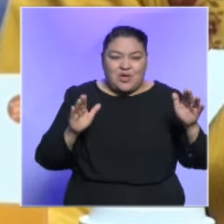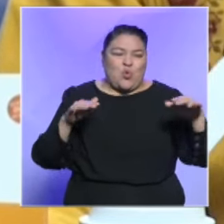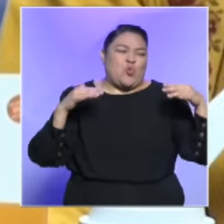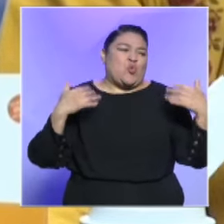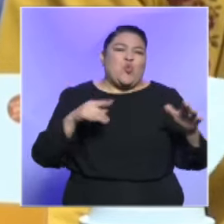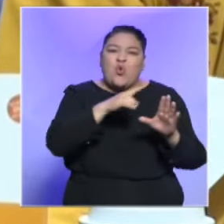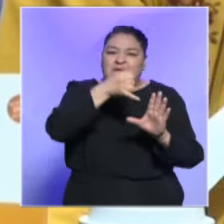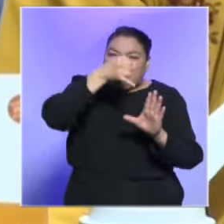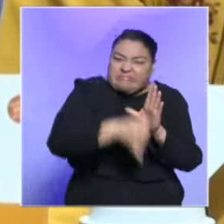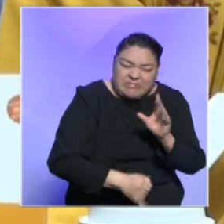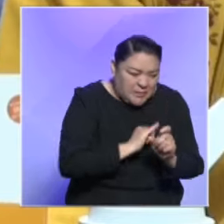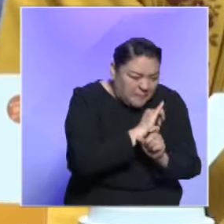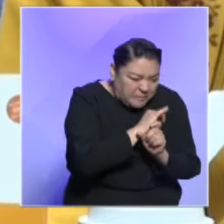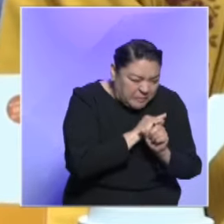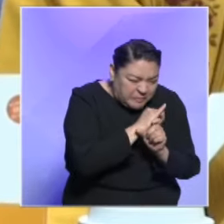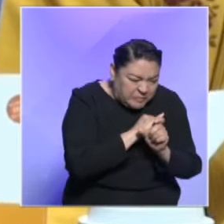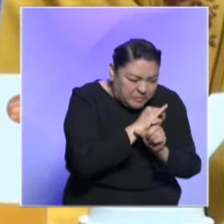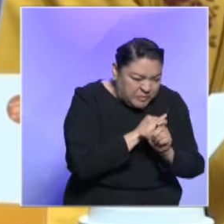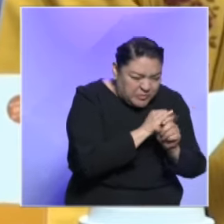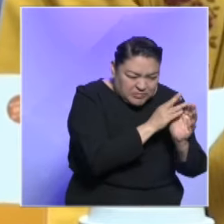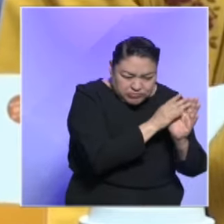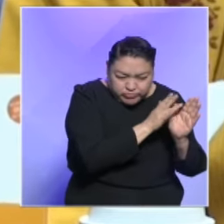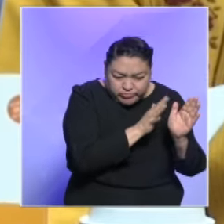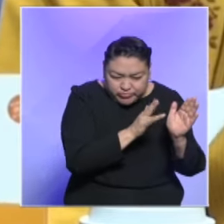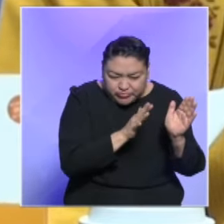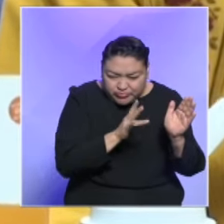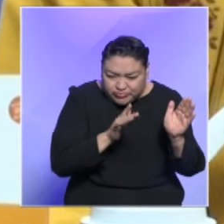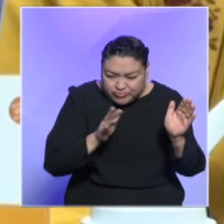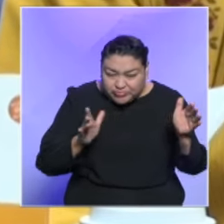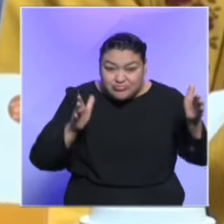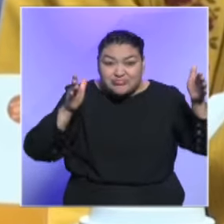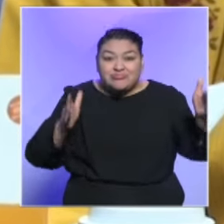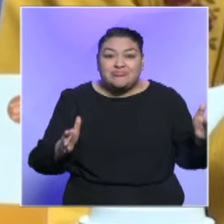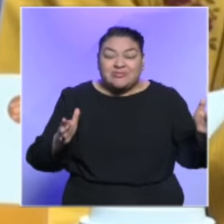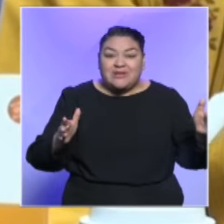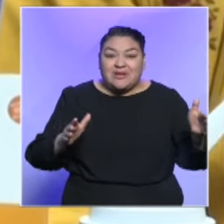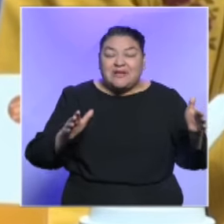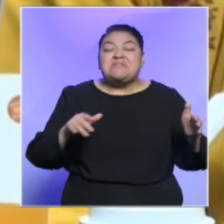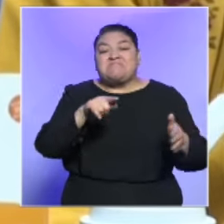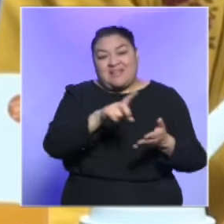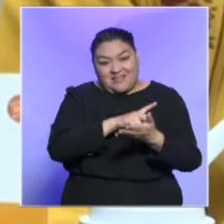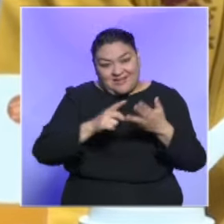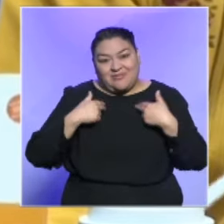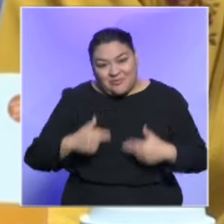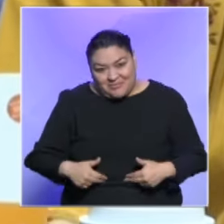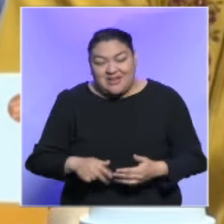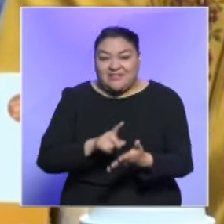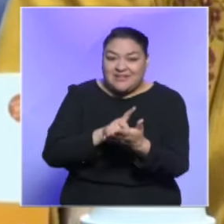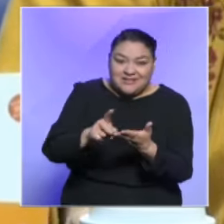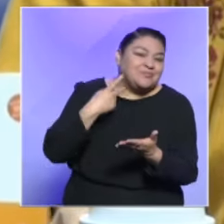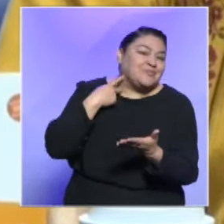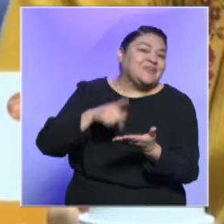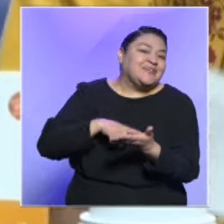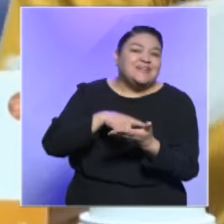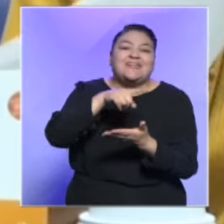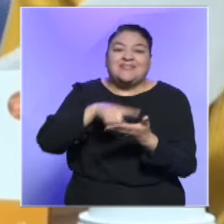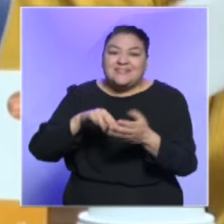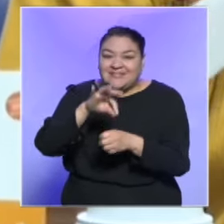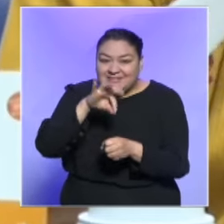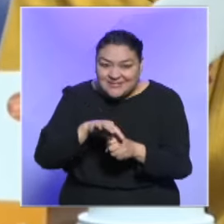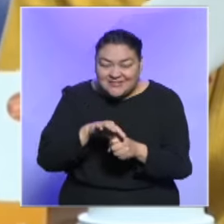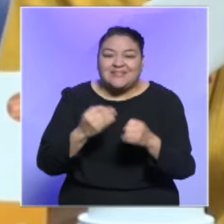estudio profundo, es un estudio a cabalidad de todos los derechos humanos, de los derechos político-electorales y